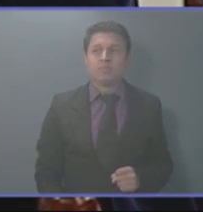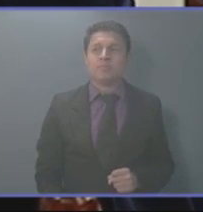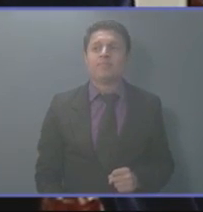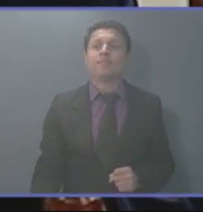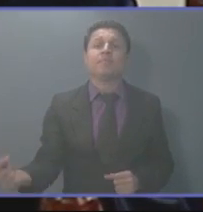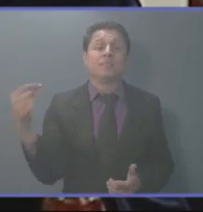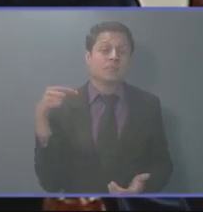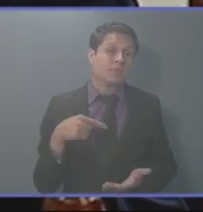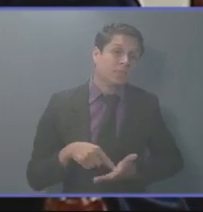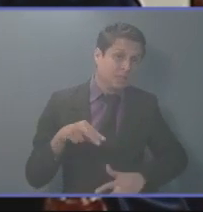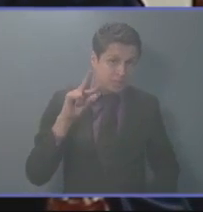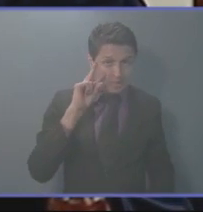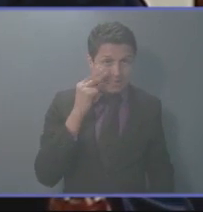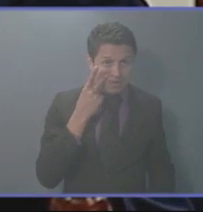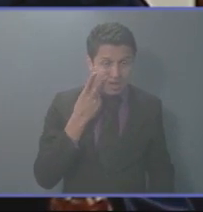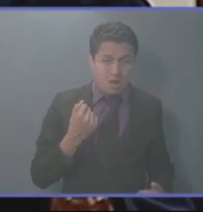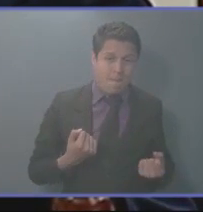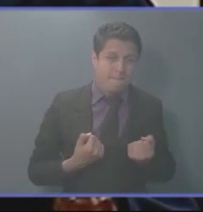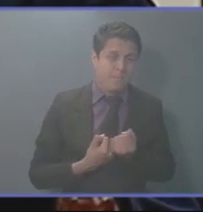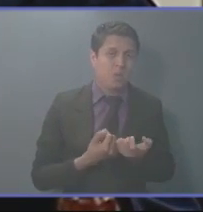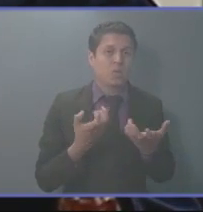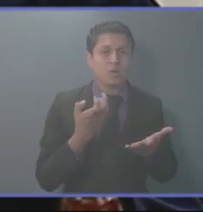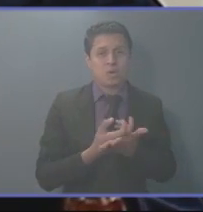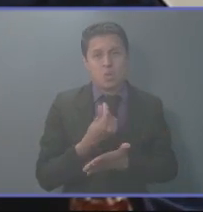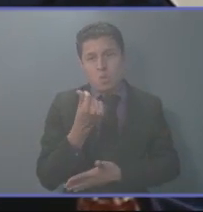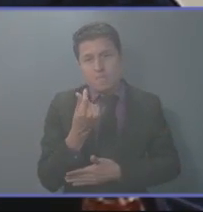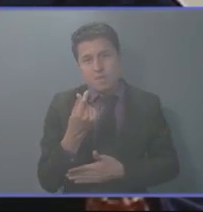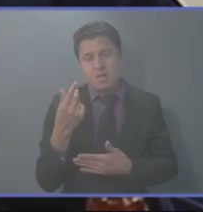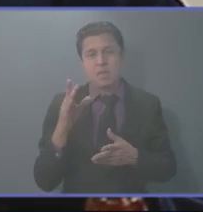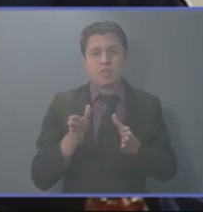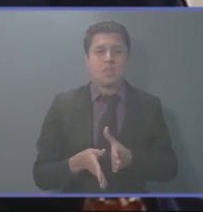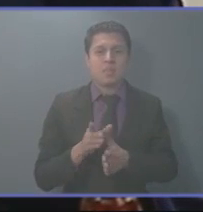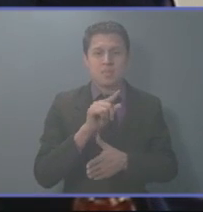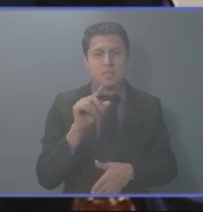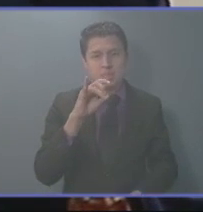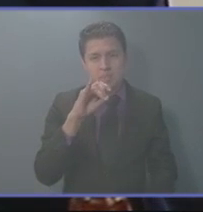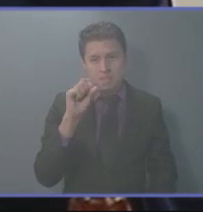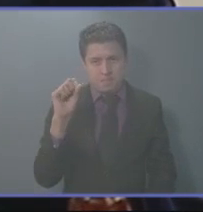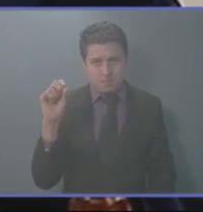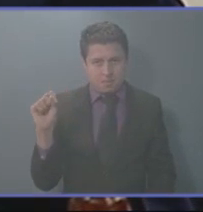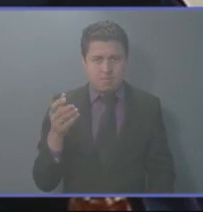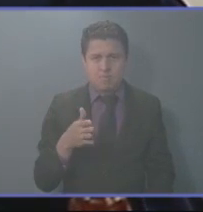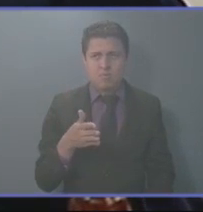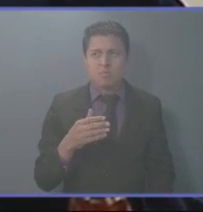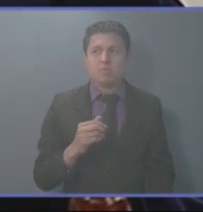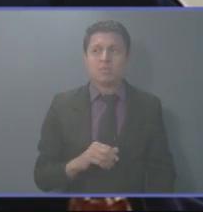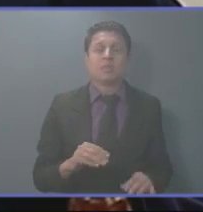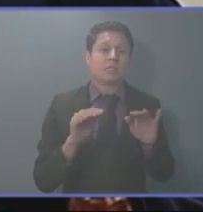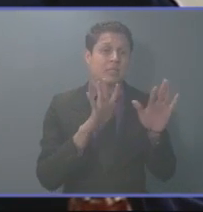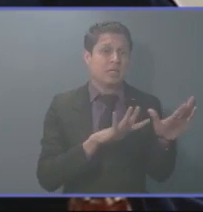Esto iba a generar un incremento en las finanzas del Seguro Social de aproximadamente